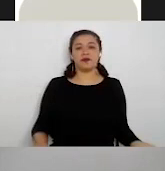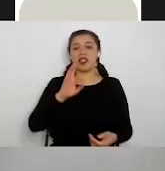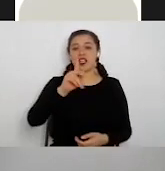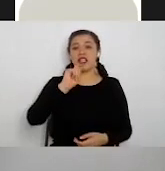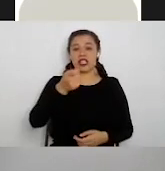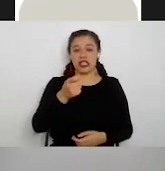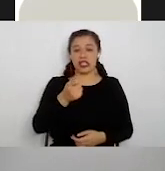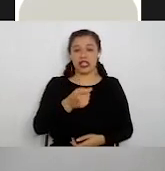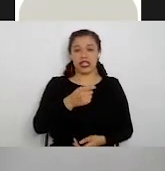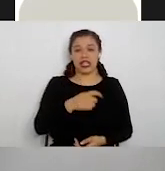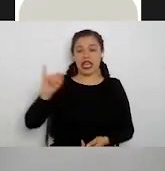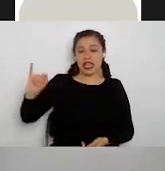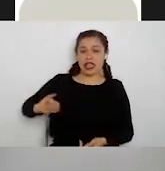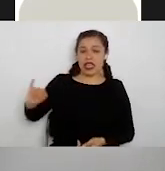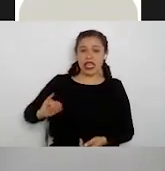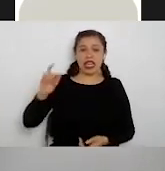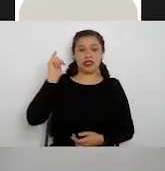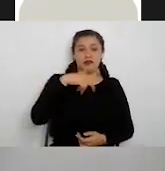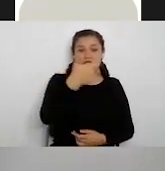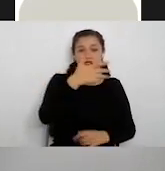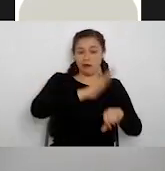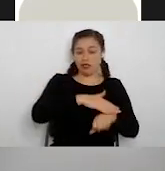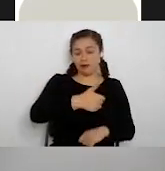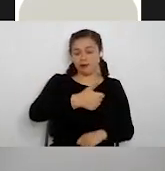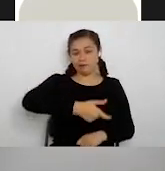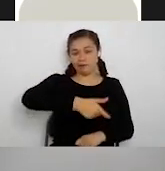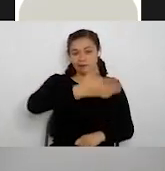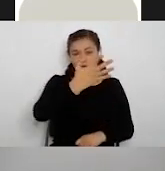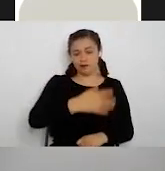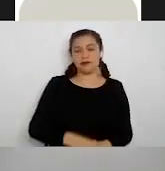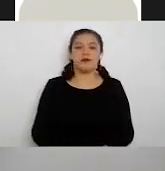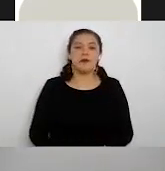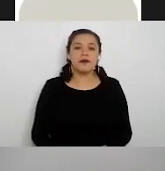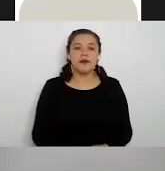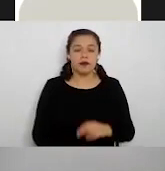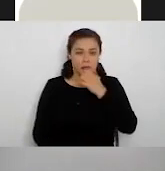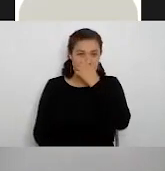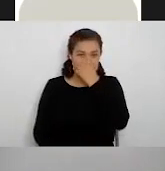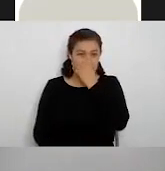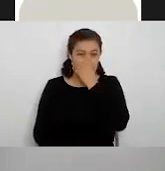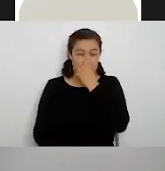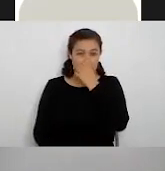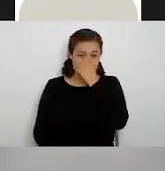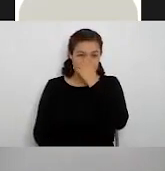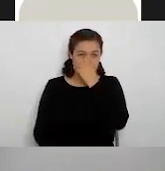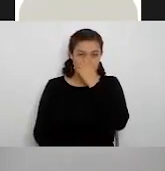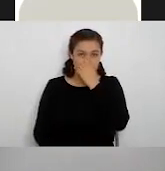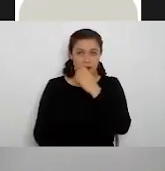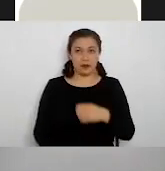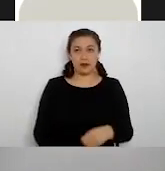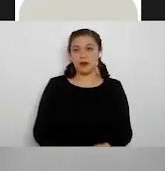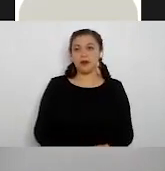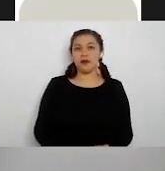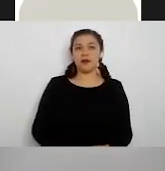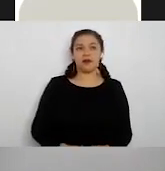aumento de las tasas de interés. Esto claramente te dice que lo que ya